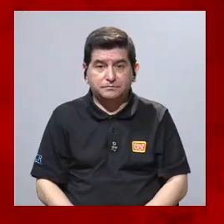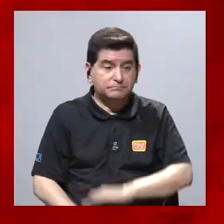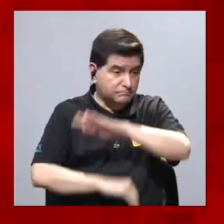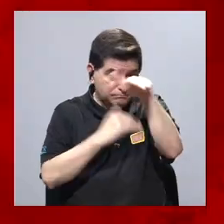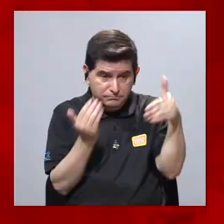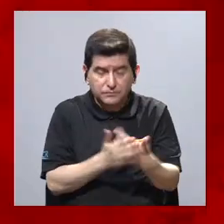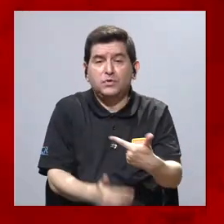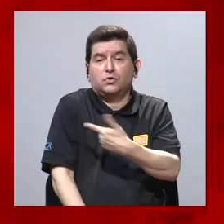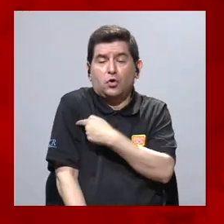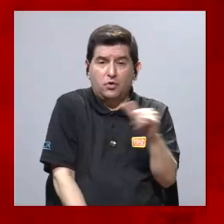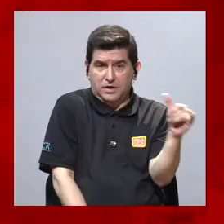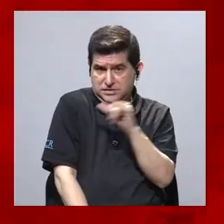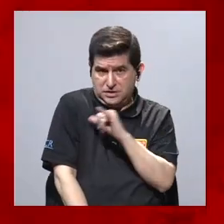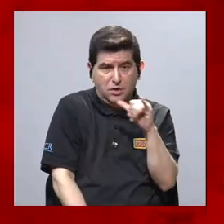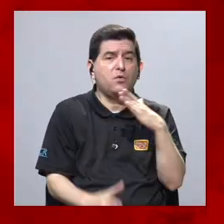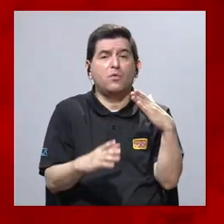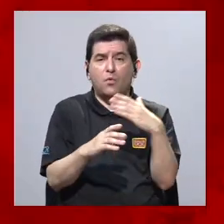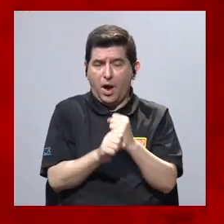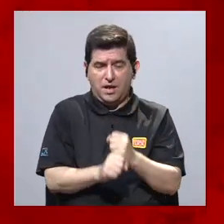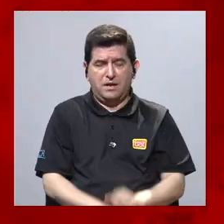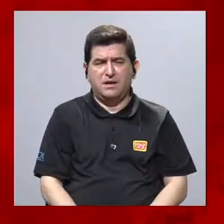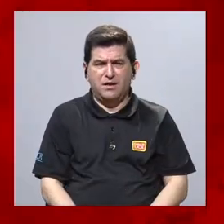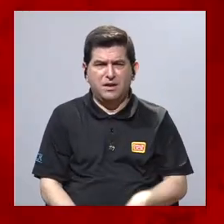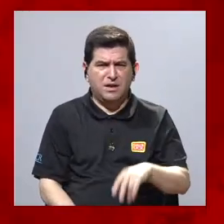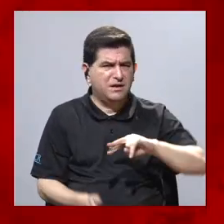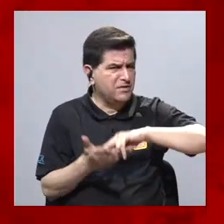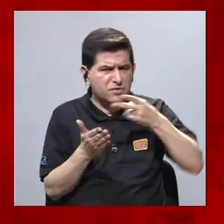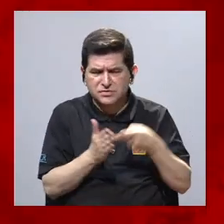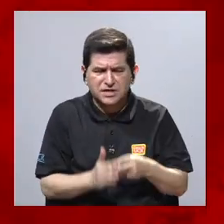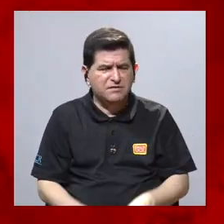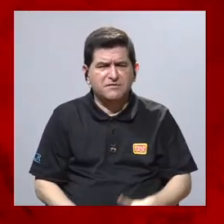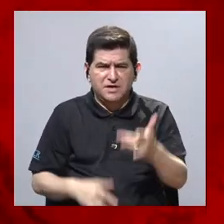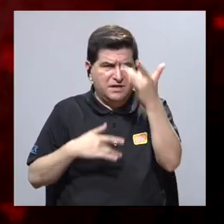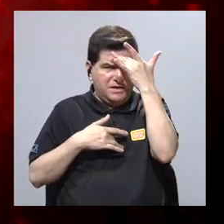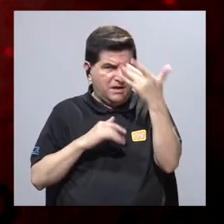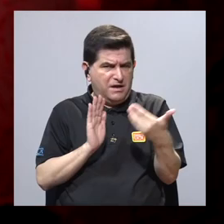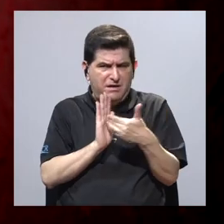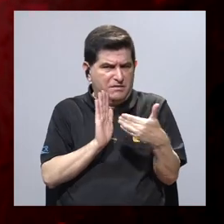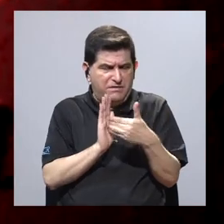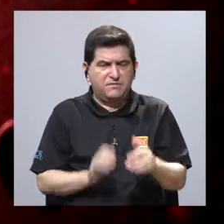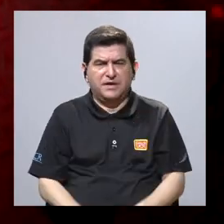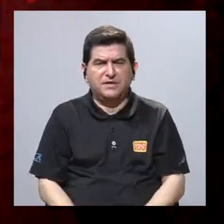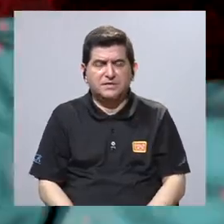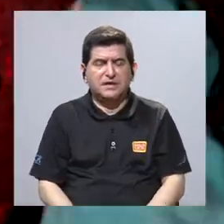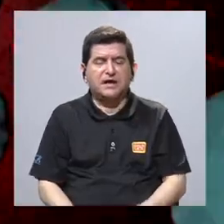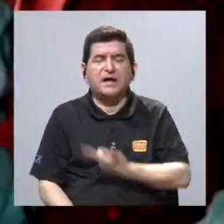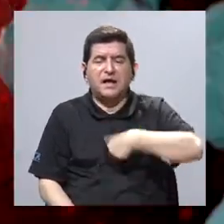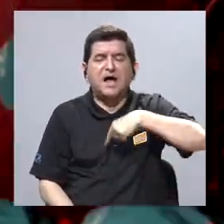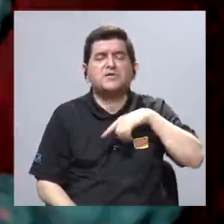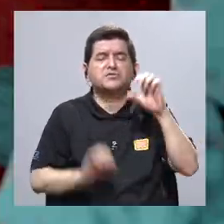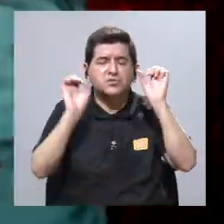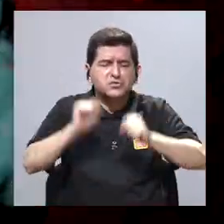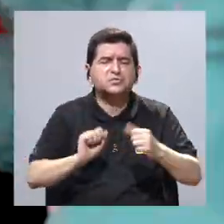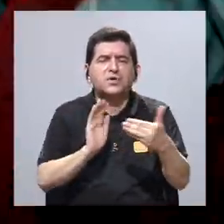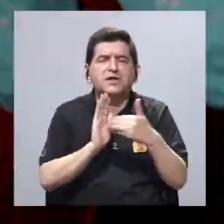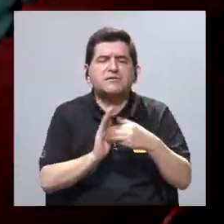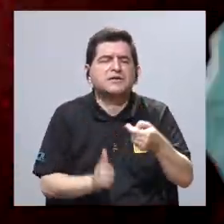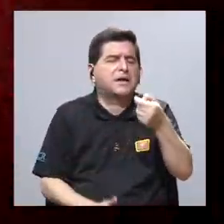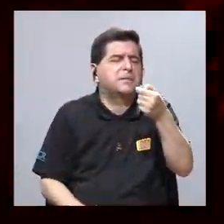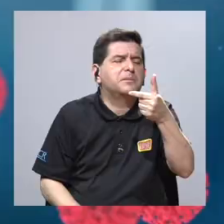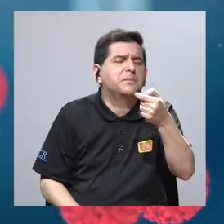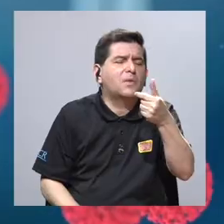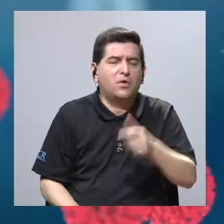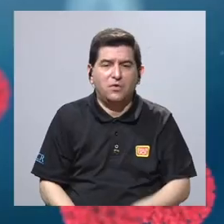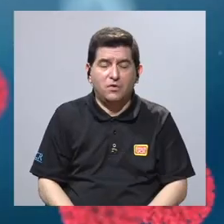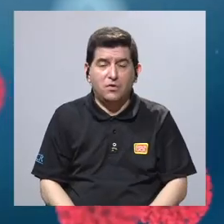las vacunas, exactamente. O sea, no es que la enfermedad no nos da, es que nos da, como diríamos, suavecito, ¿verdad? ¿Por qué? Porque